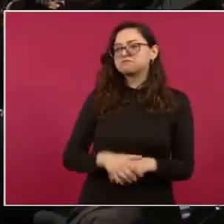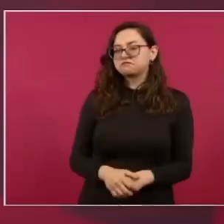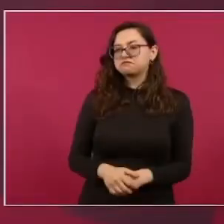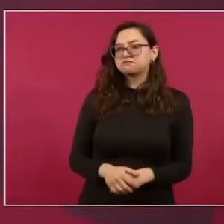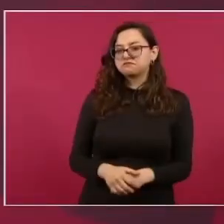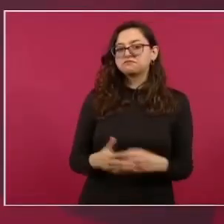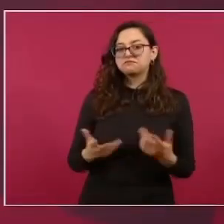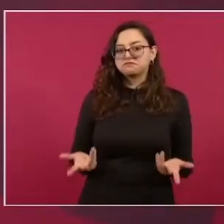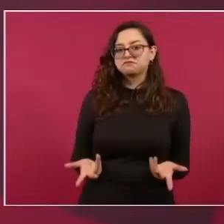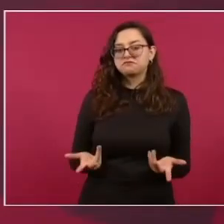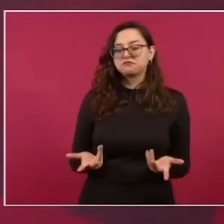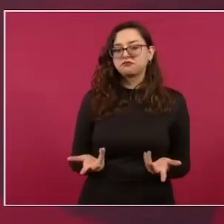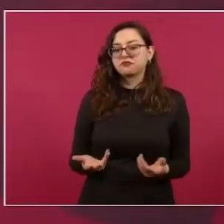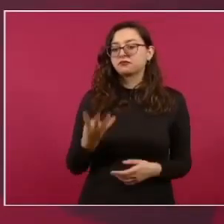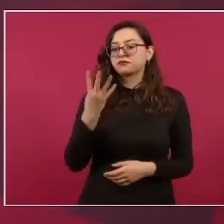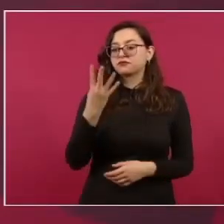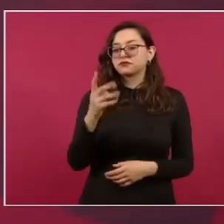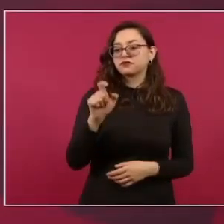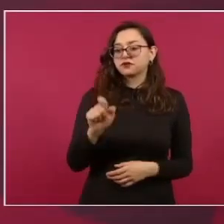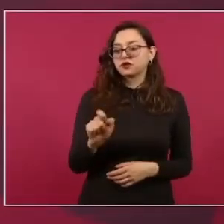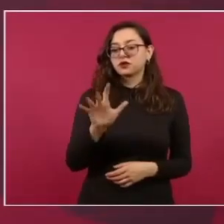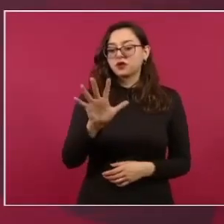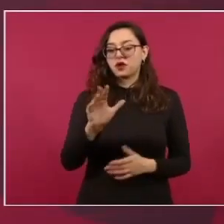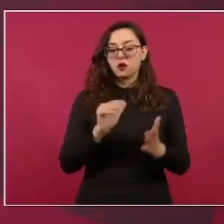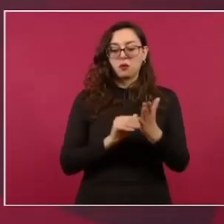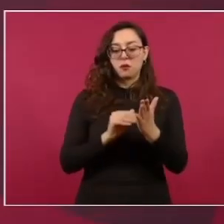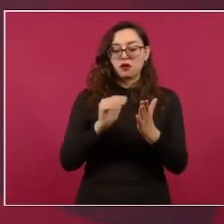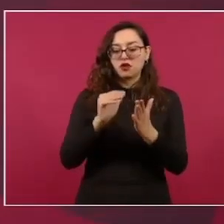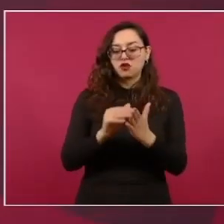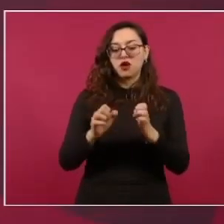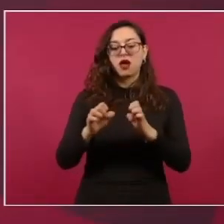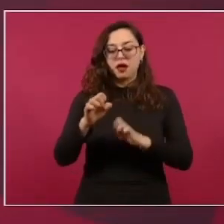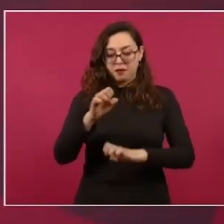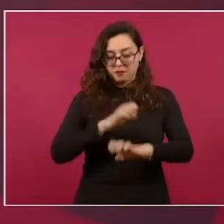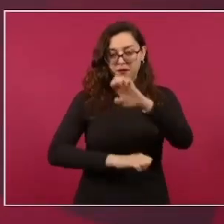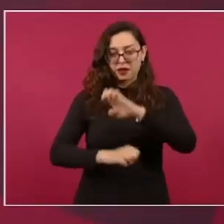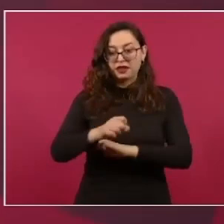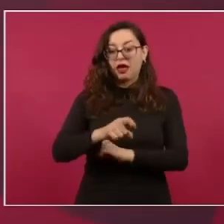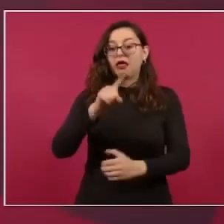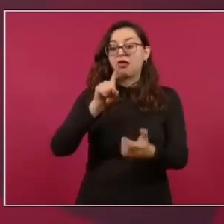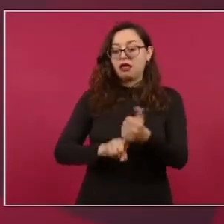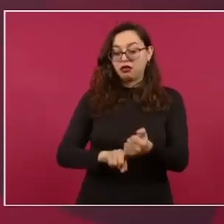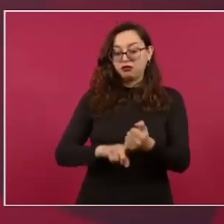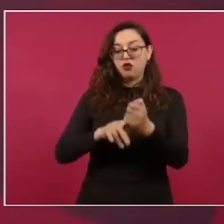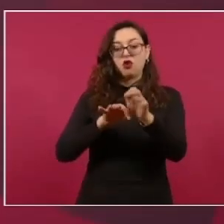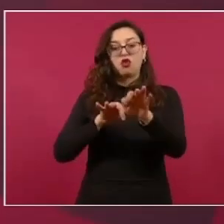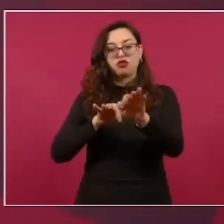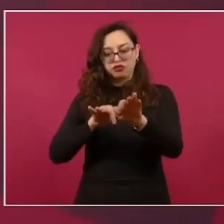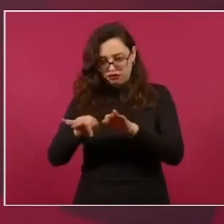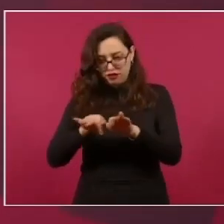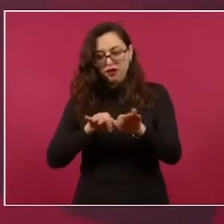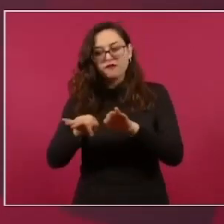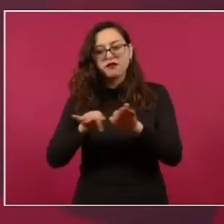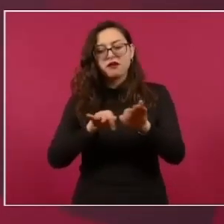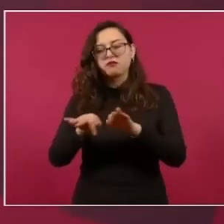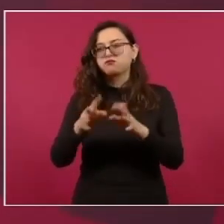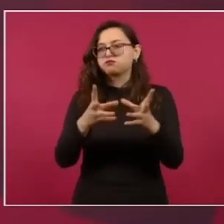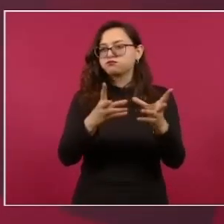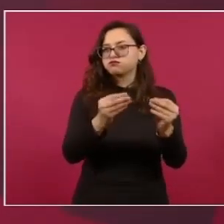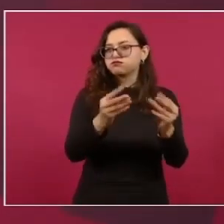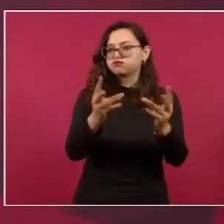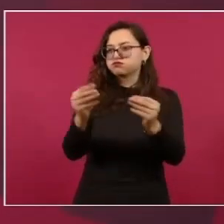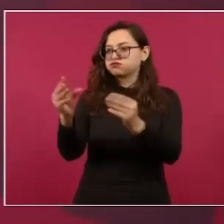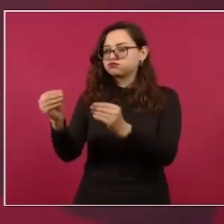las 4.5 millones de empresas que impulsan cada día a nuestro sector de